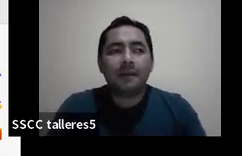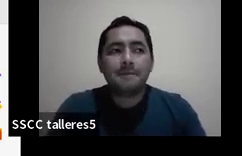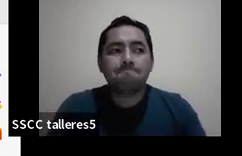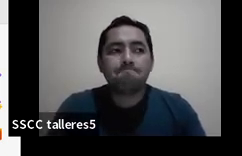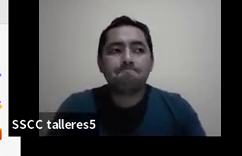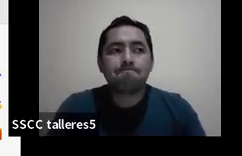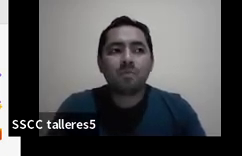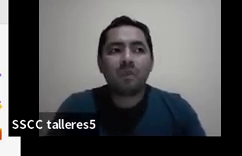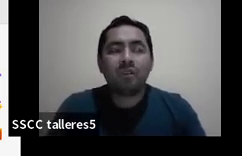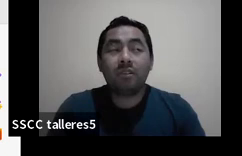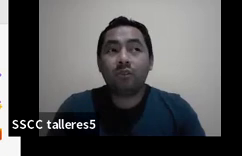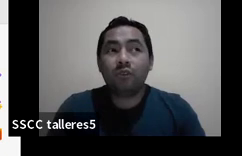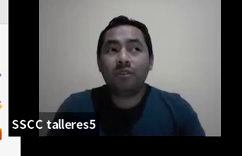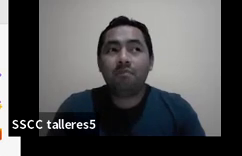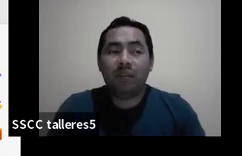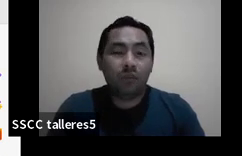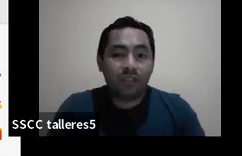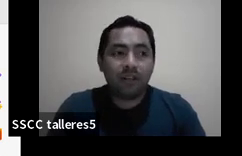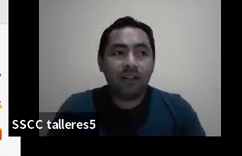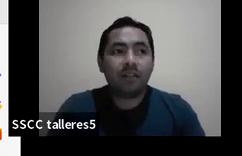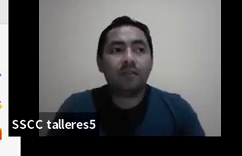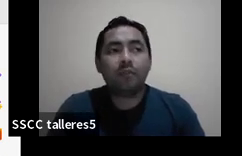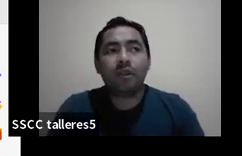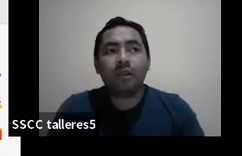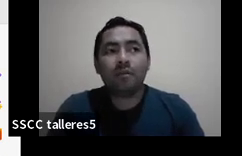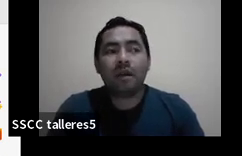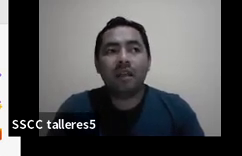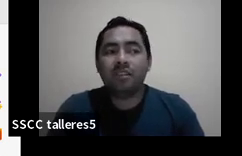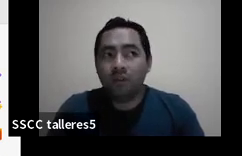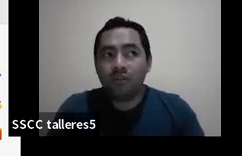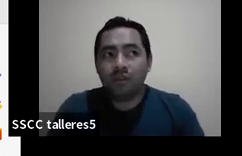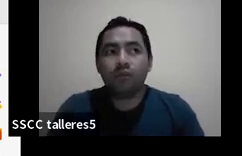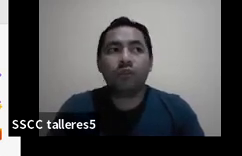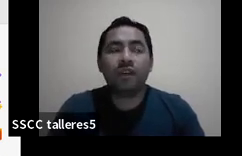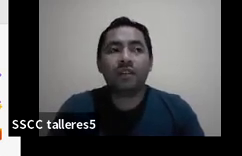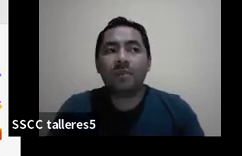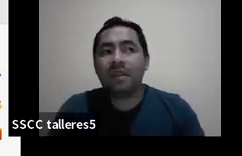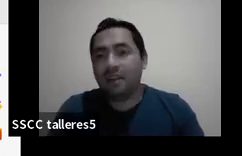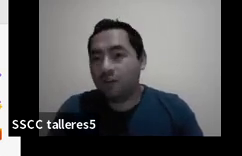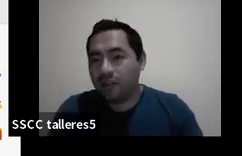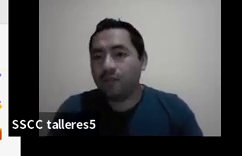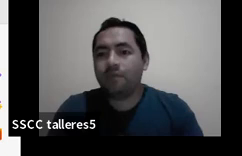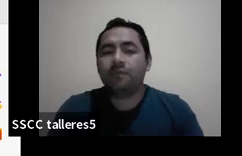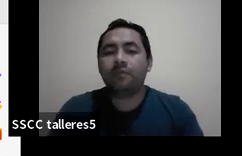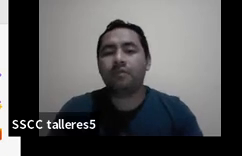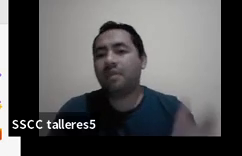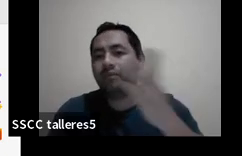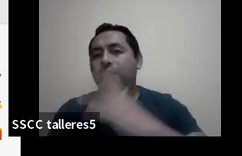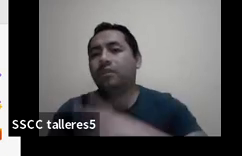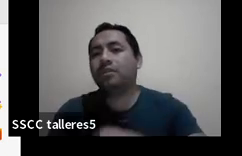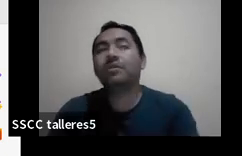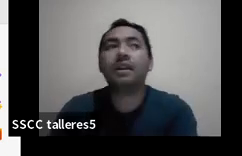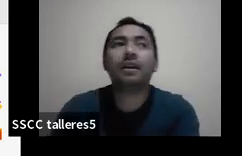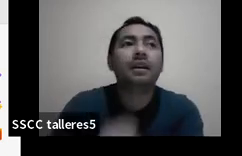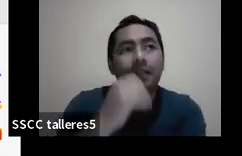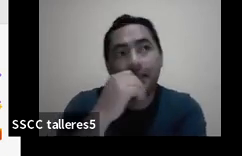Entonces, una situación muy penosa en realidad, porque hay chicos incluso que terminan el colegio, terminan su